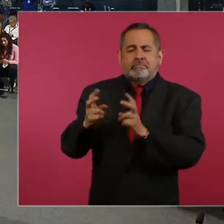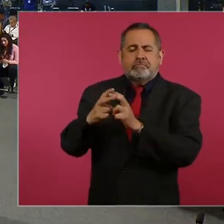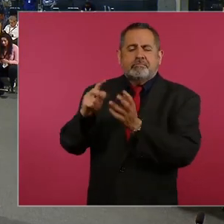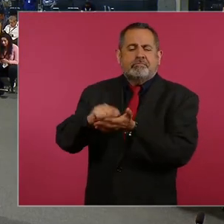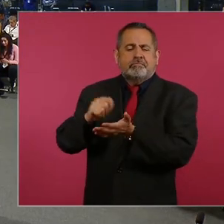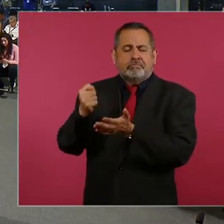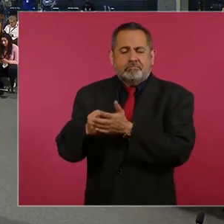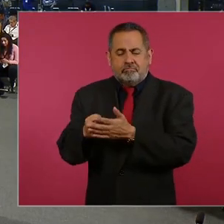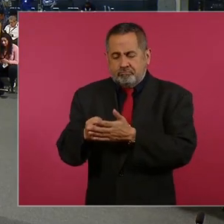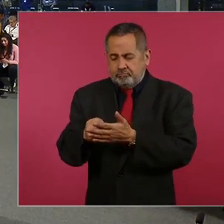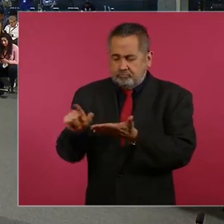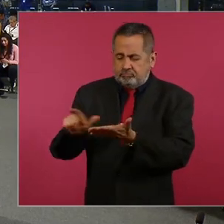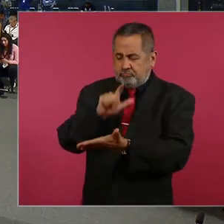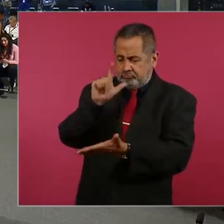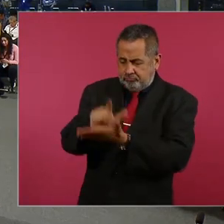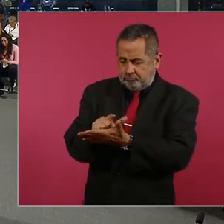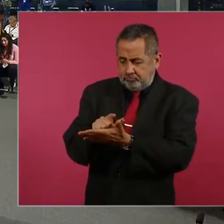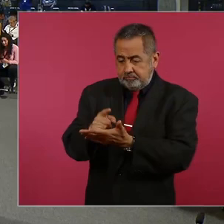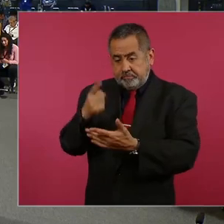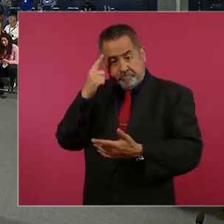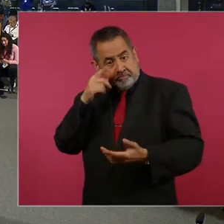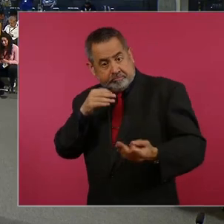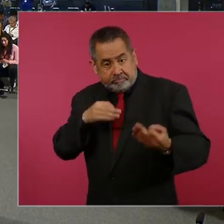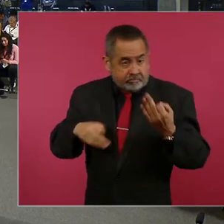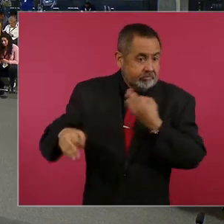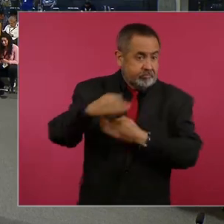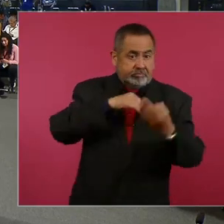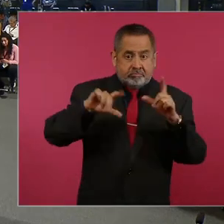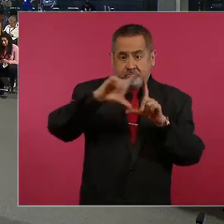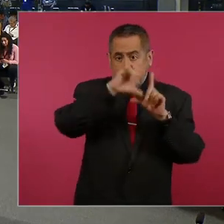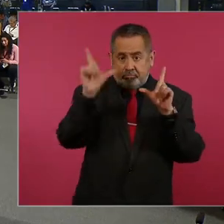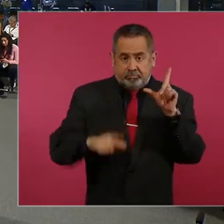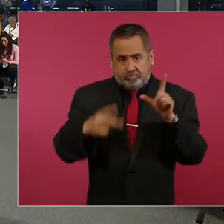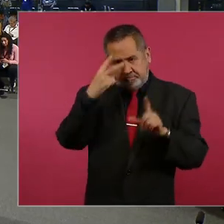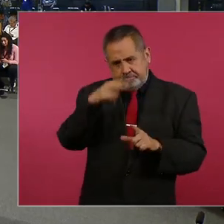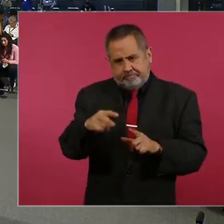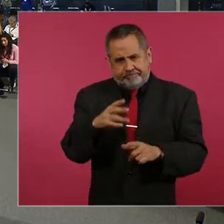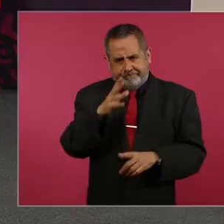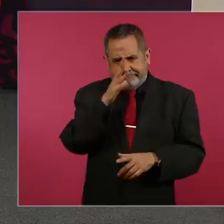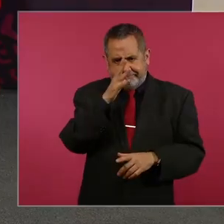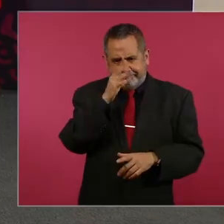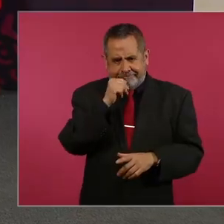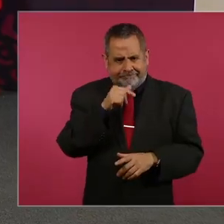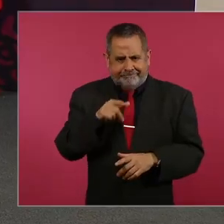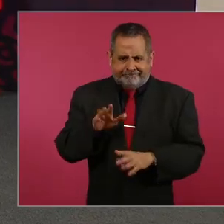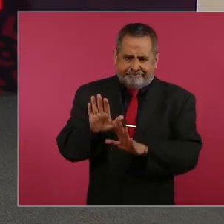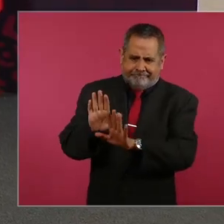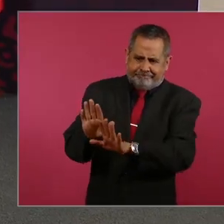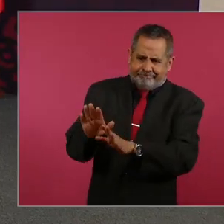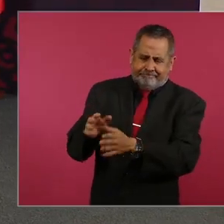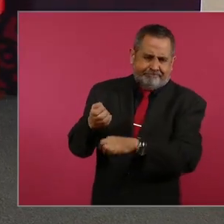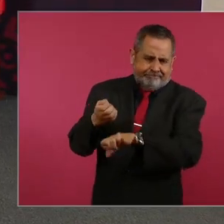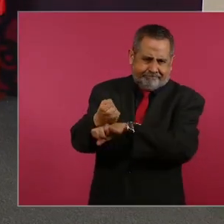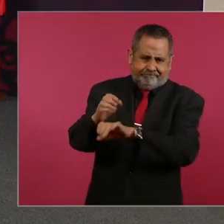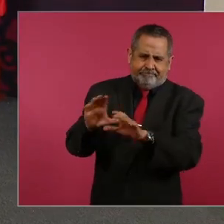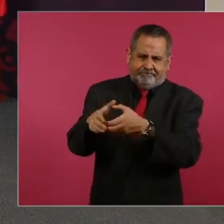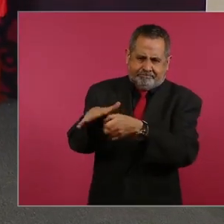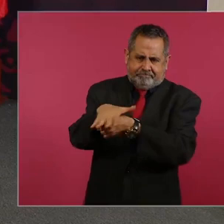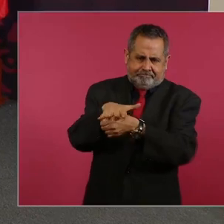aplicara una ley en contra de los